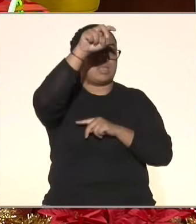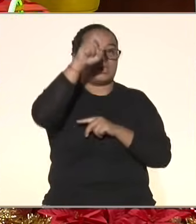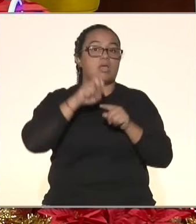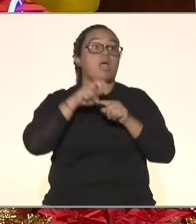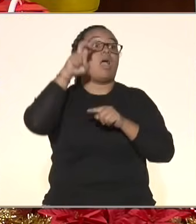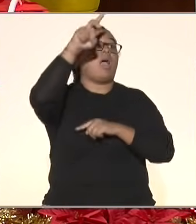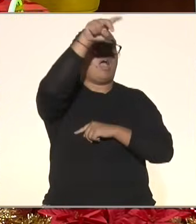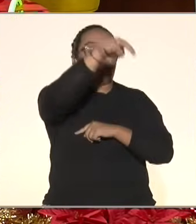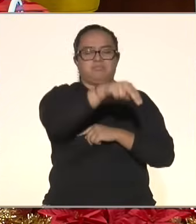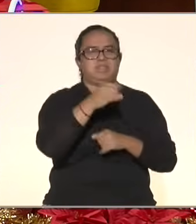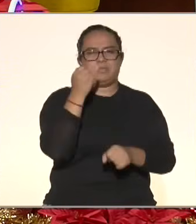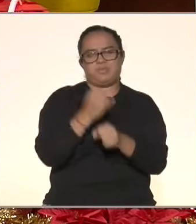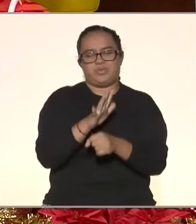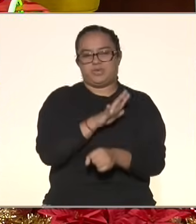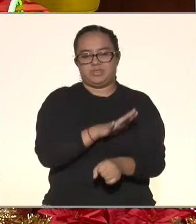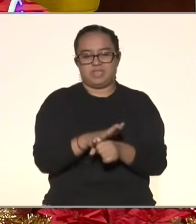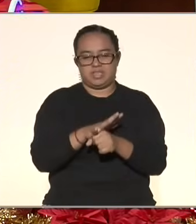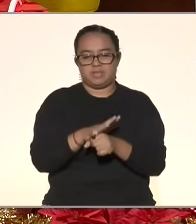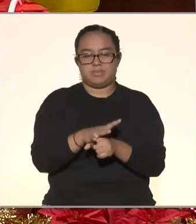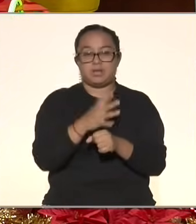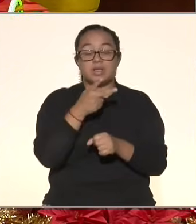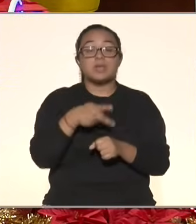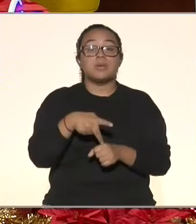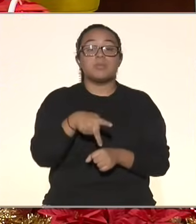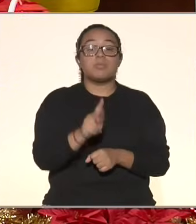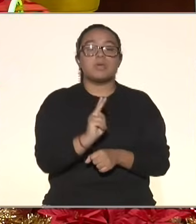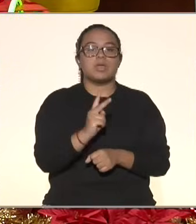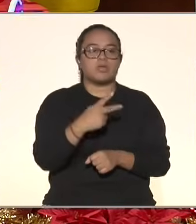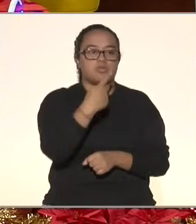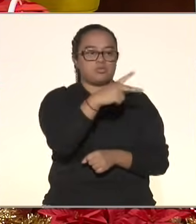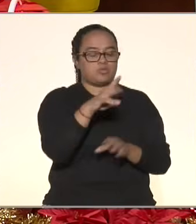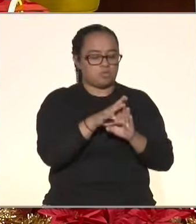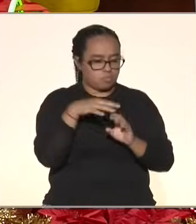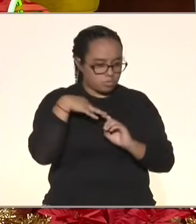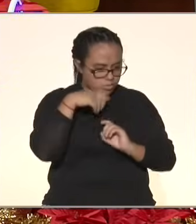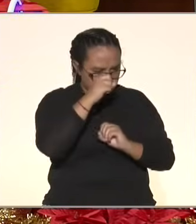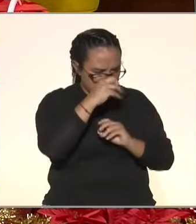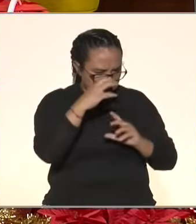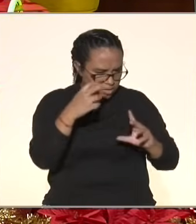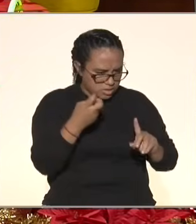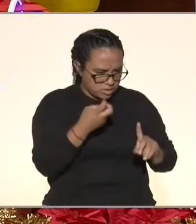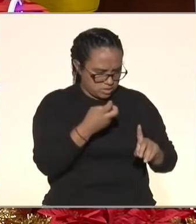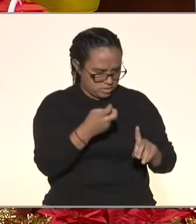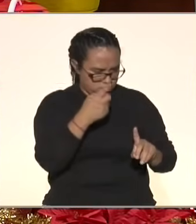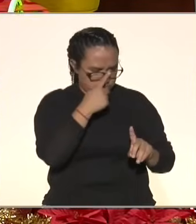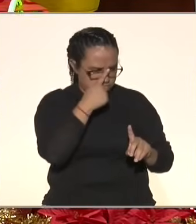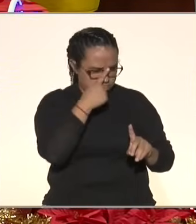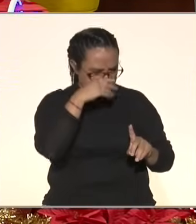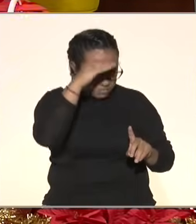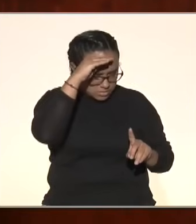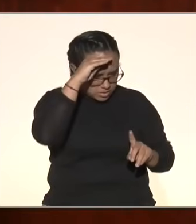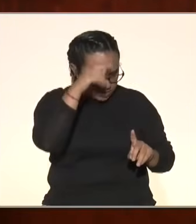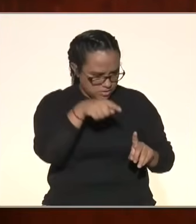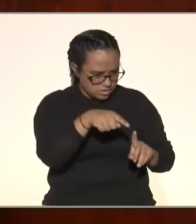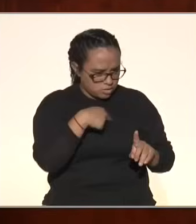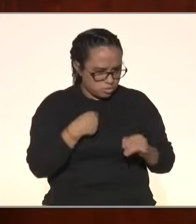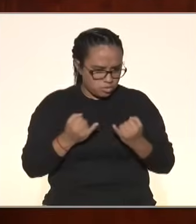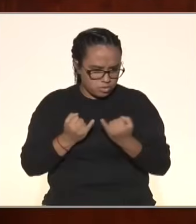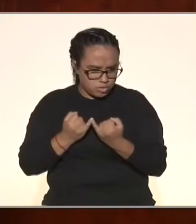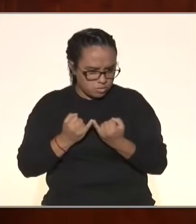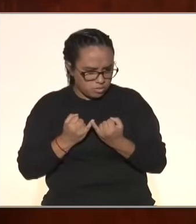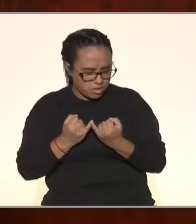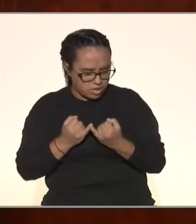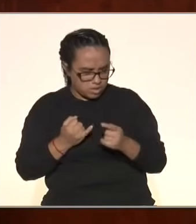eso, yo creo que no, nadie, ¿saben? Pero esa es la expectativa, y la expectativa se va al cielo, y nuestra realidad pues está en el